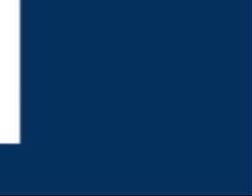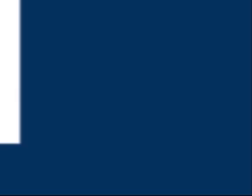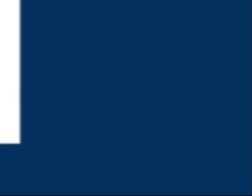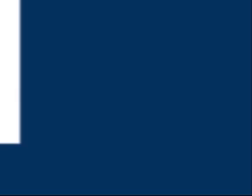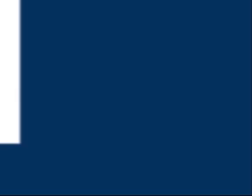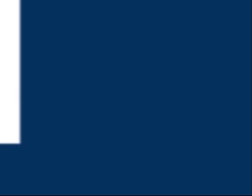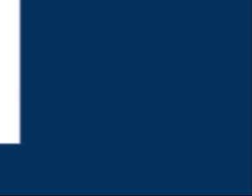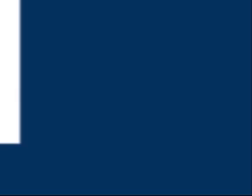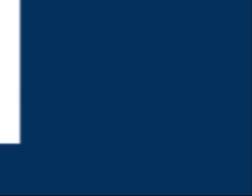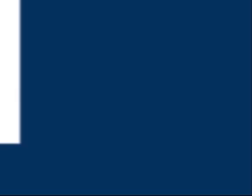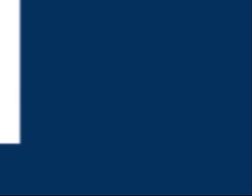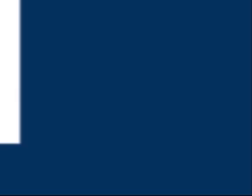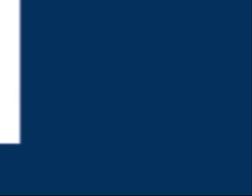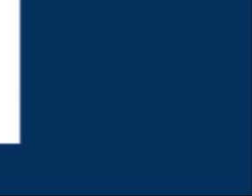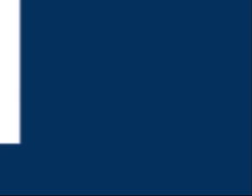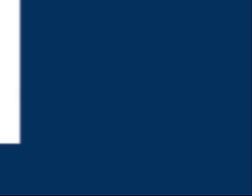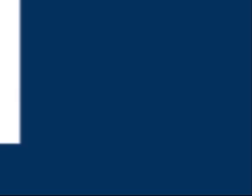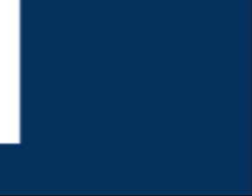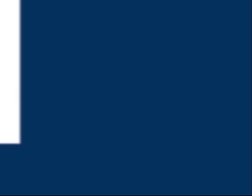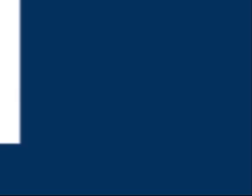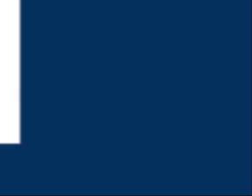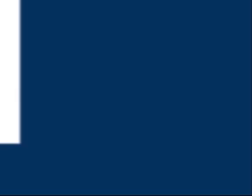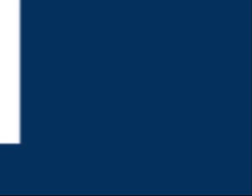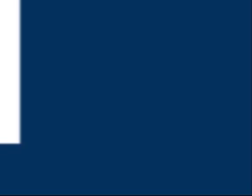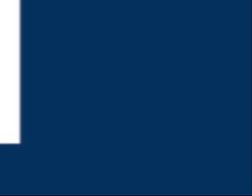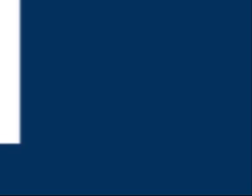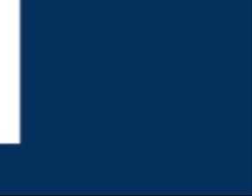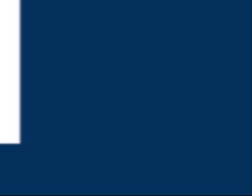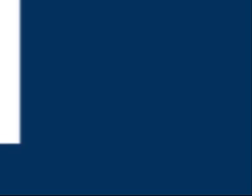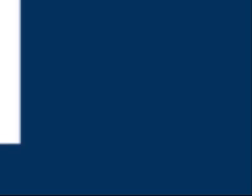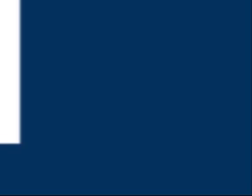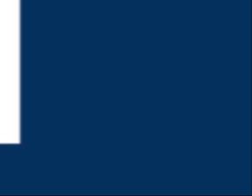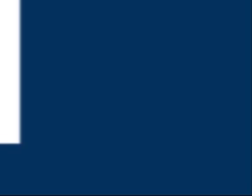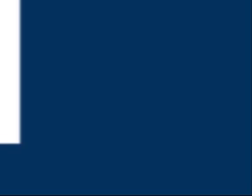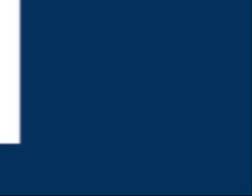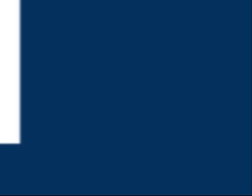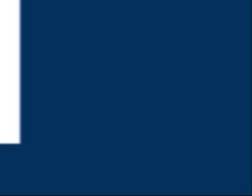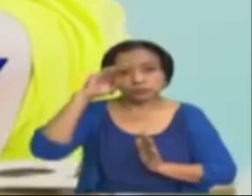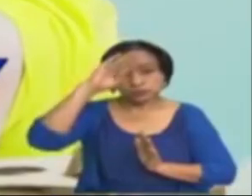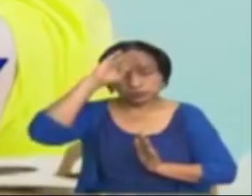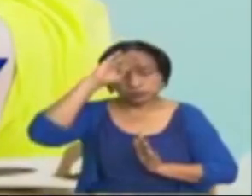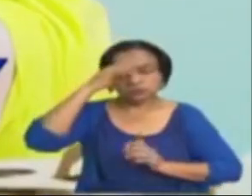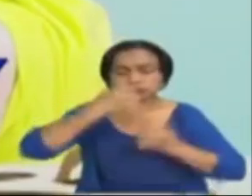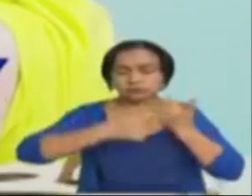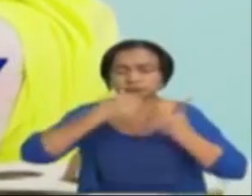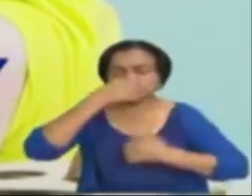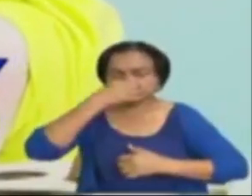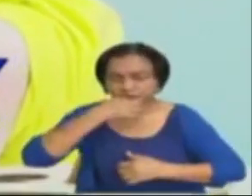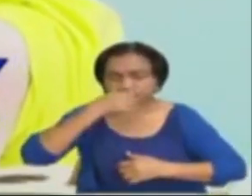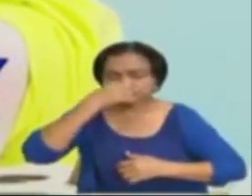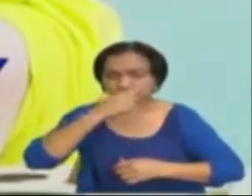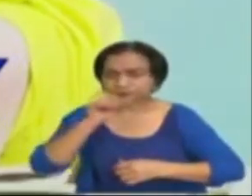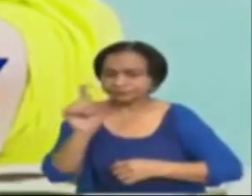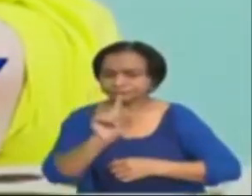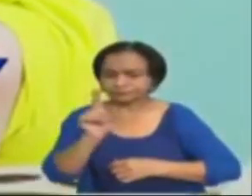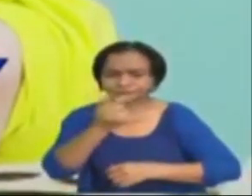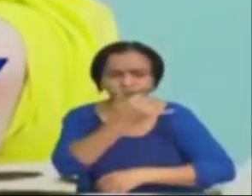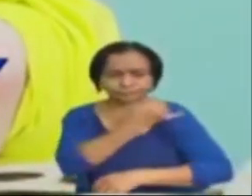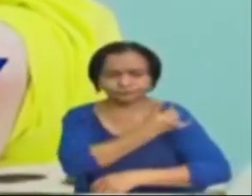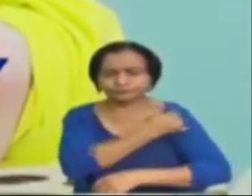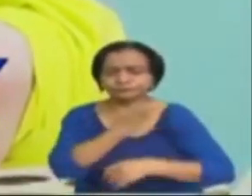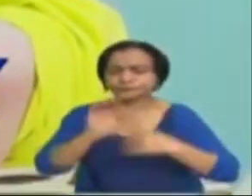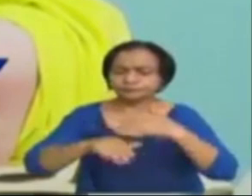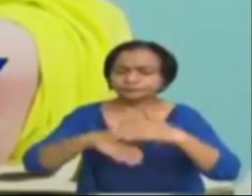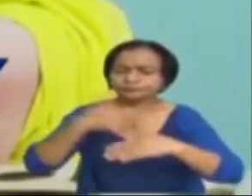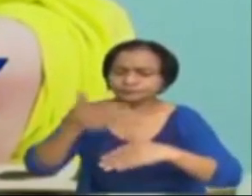años, con sus padres, con la autorización de sus padres y la presencia de sus padres. Y luego,